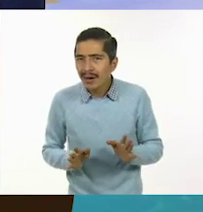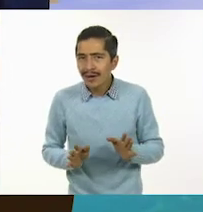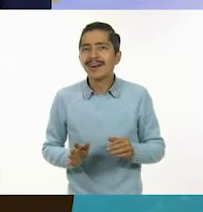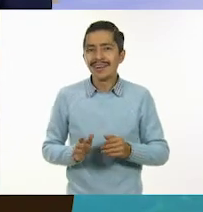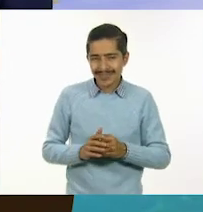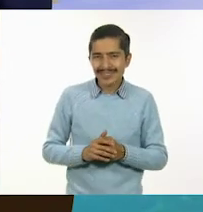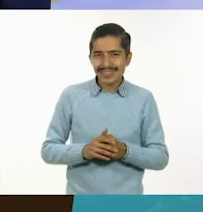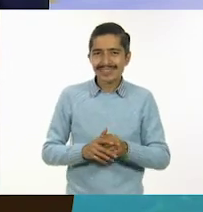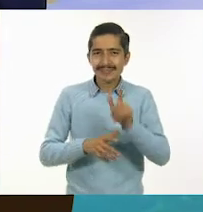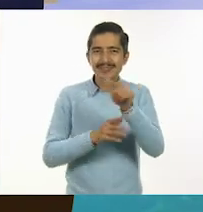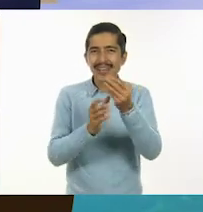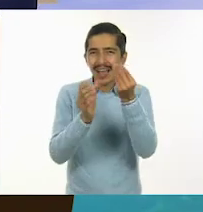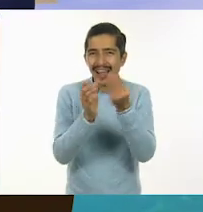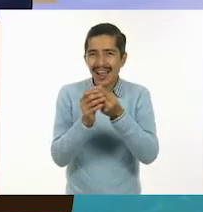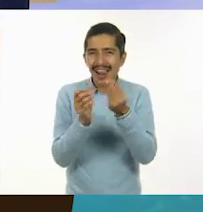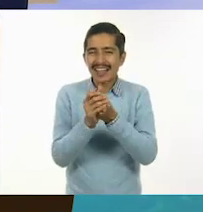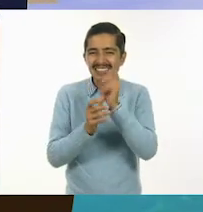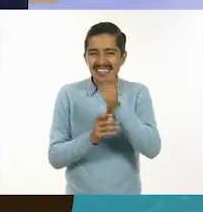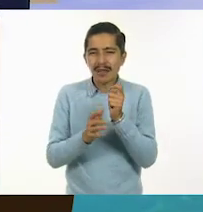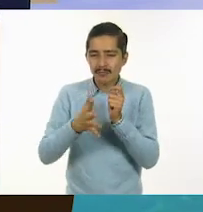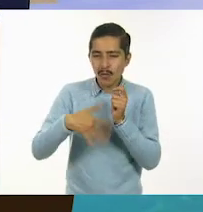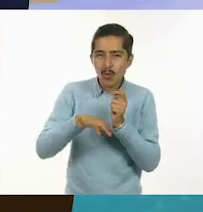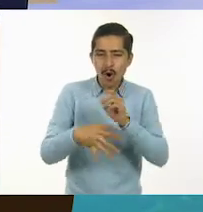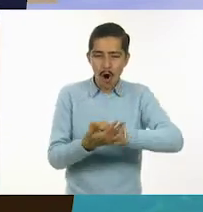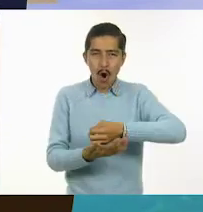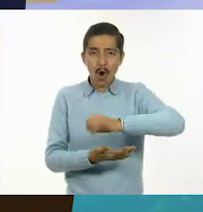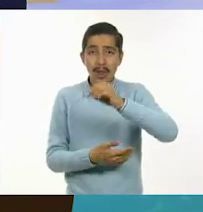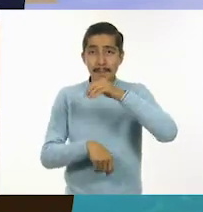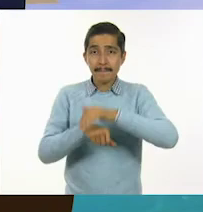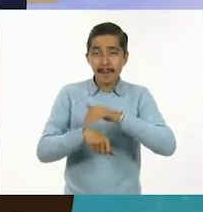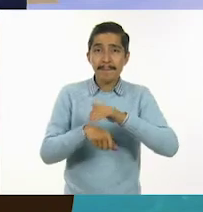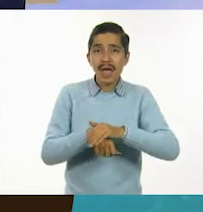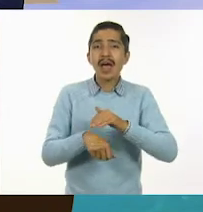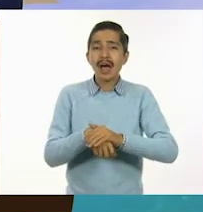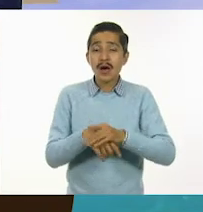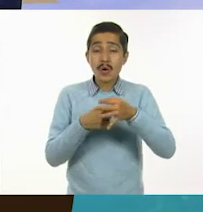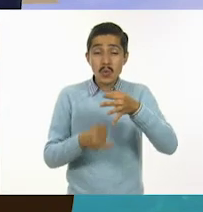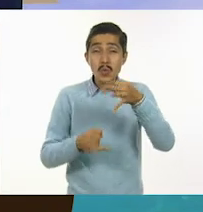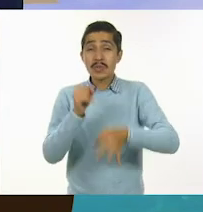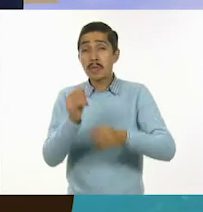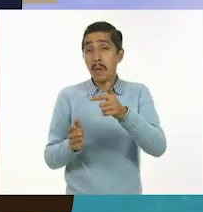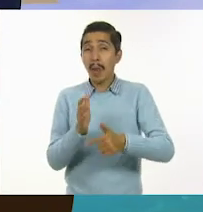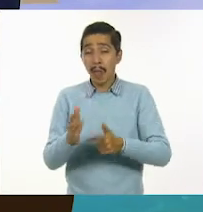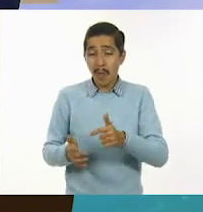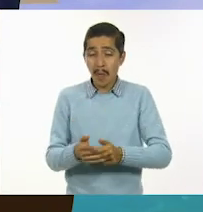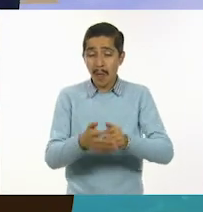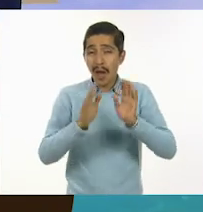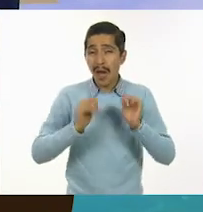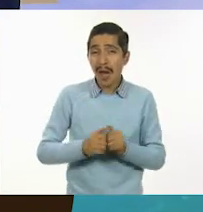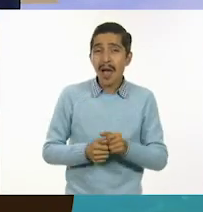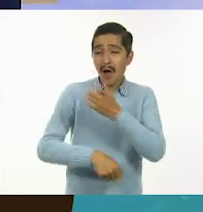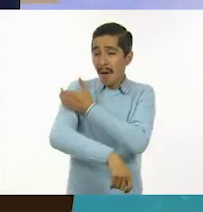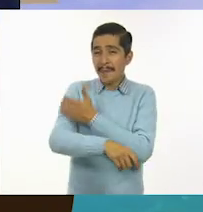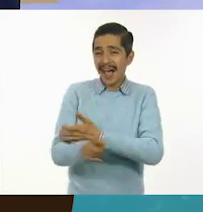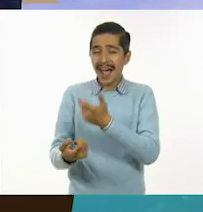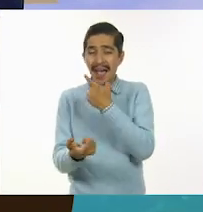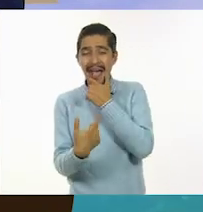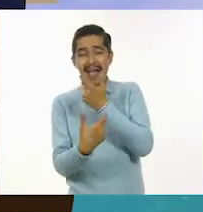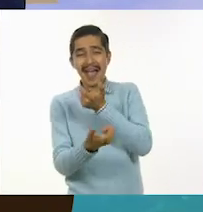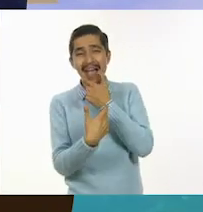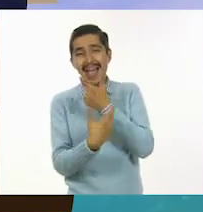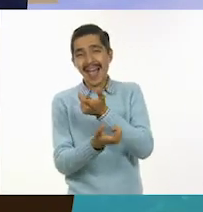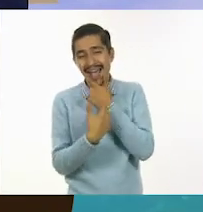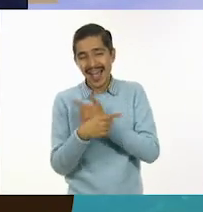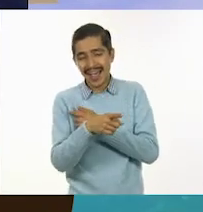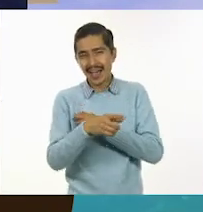día, en la clase de la búsqueda del tesoro, nuestro amigo quedó en último lugar. Sus compañeros empezaron a burlarse